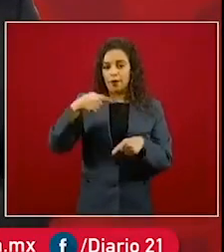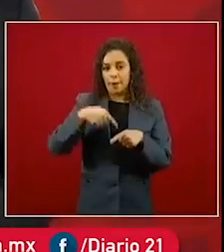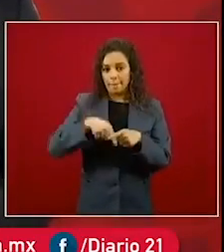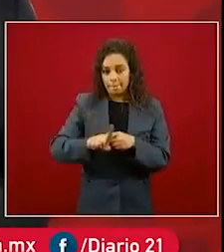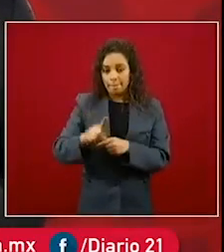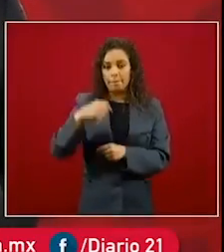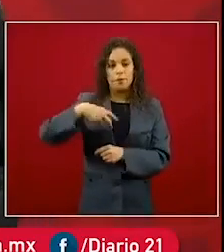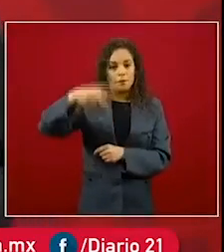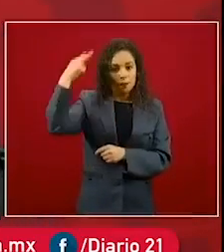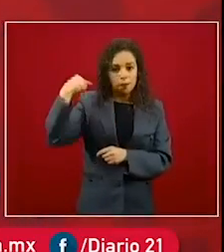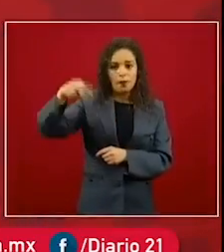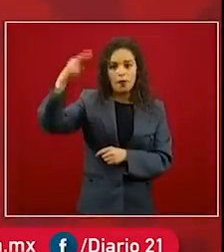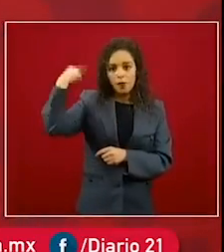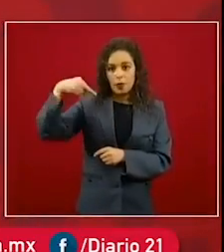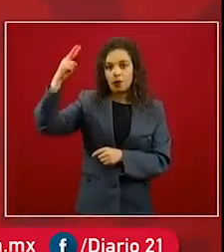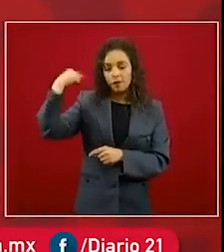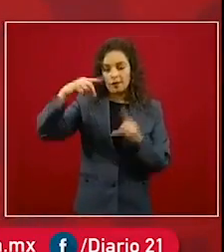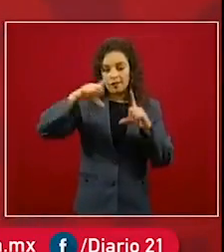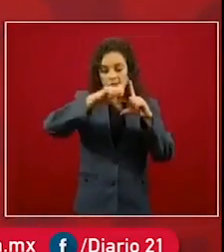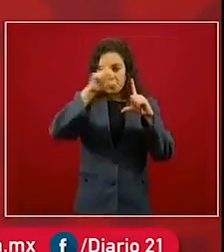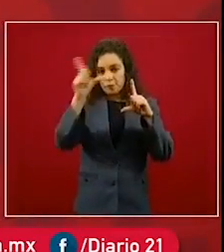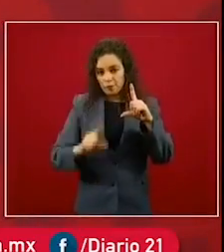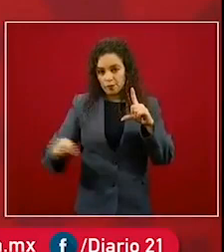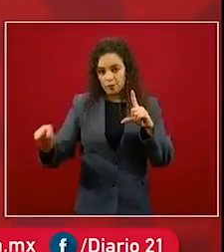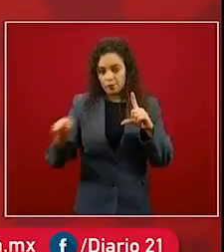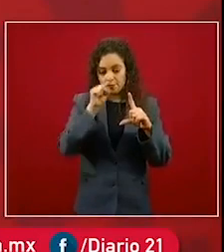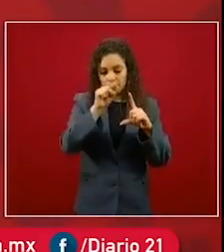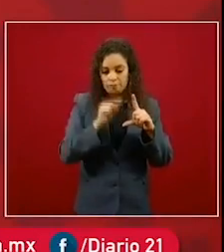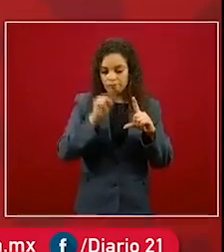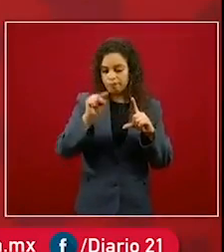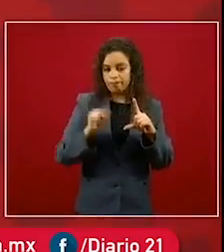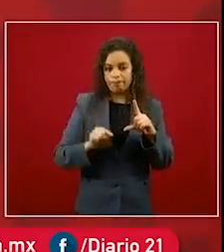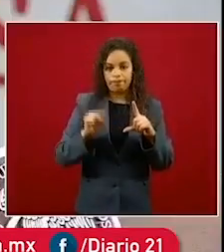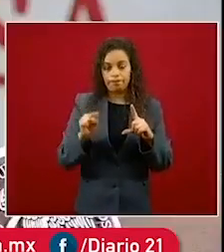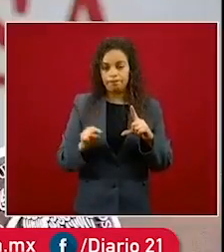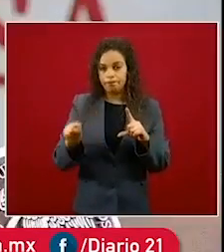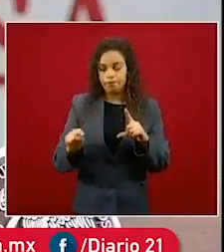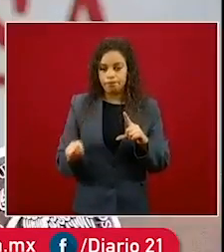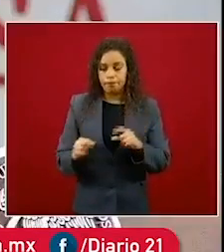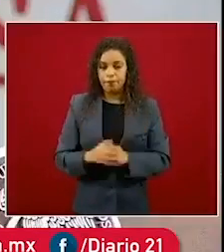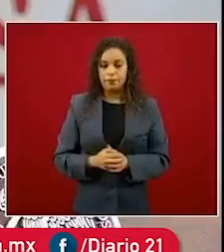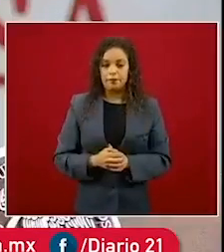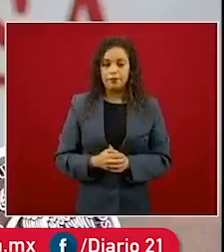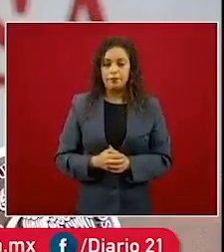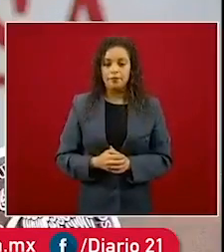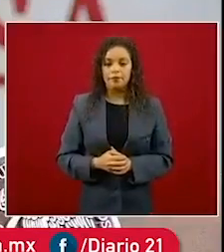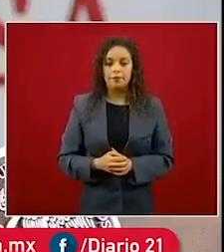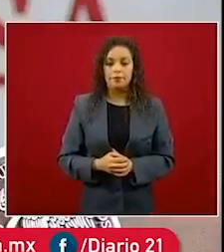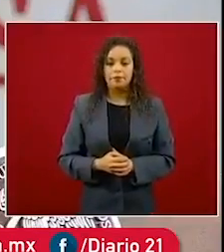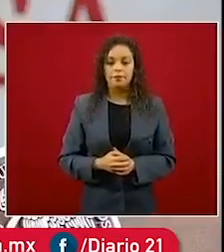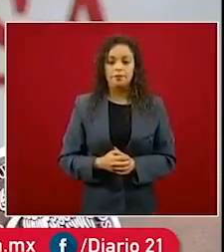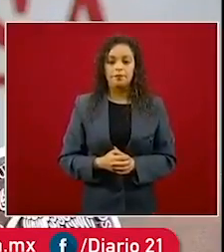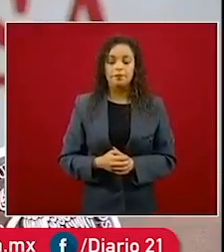que el retomar a sus giras por el país andrés manuel afirmó que si está cuidándose en él en la capital puede cuidarse en